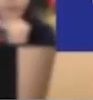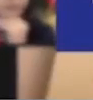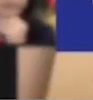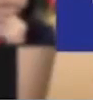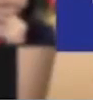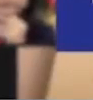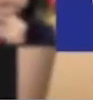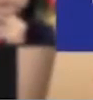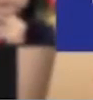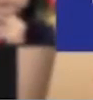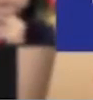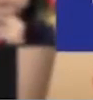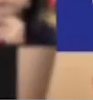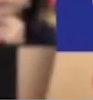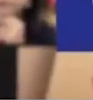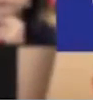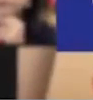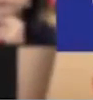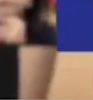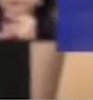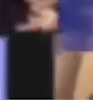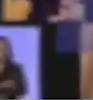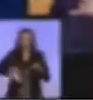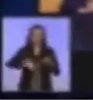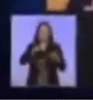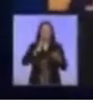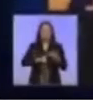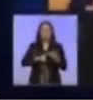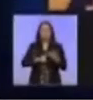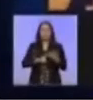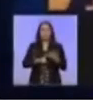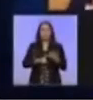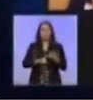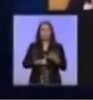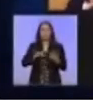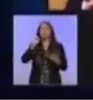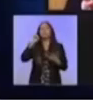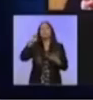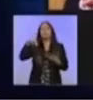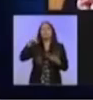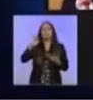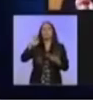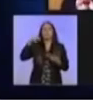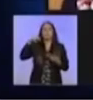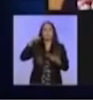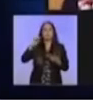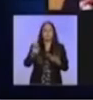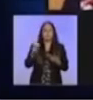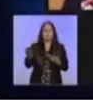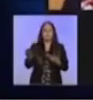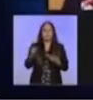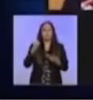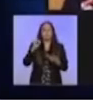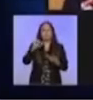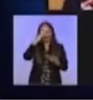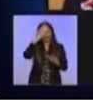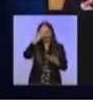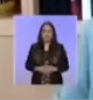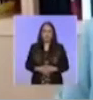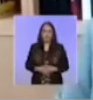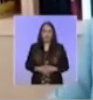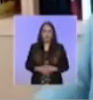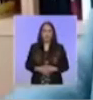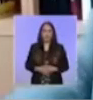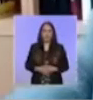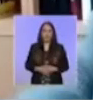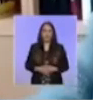Pregoneros, bienvenidos a una nueva videotransmisión más. Y así como lo dice el título del video, el tribunal se dobla nuevamente ante